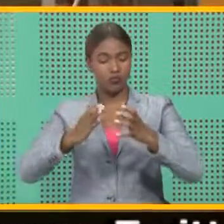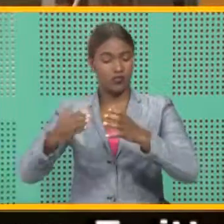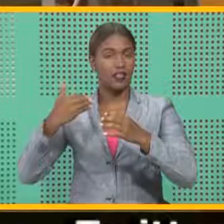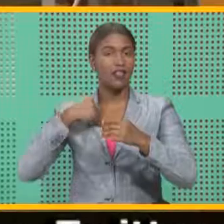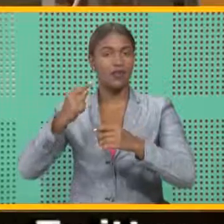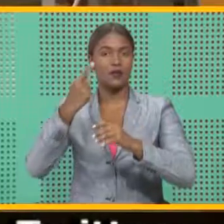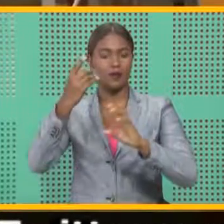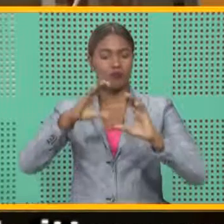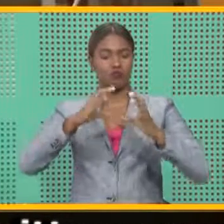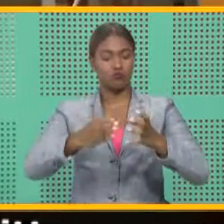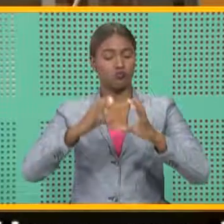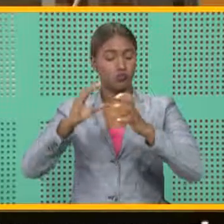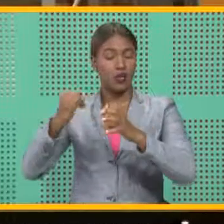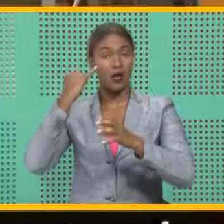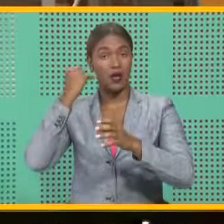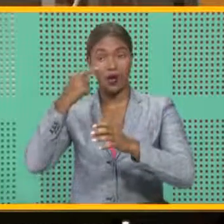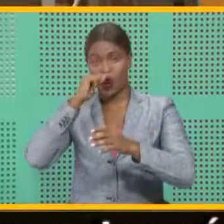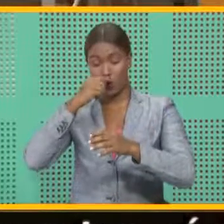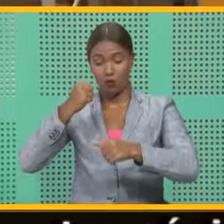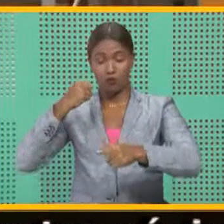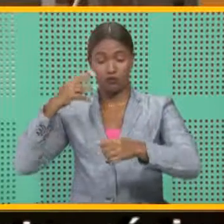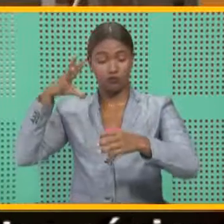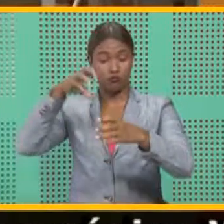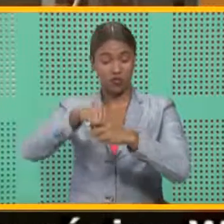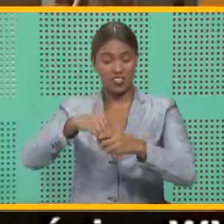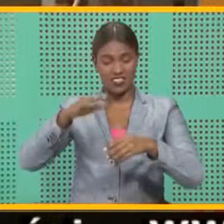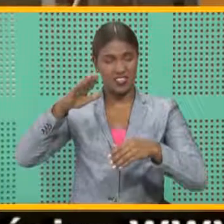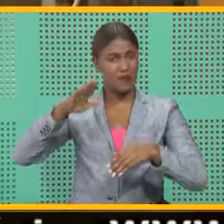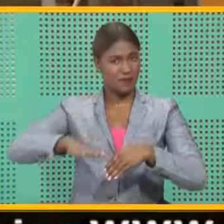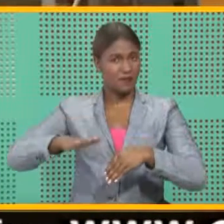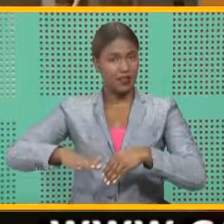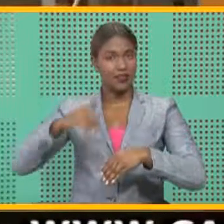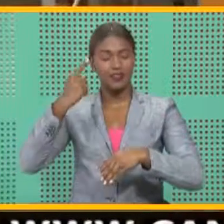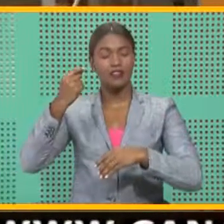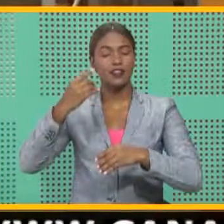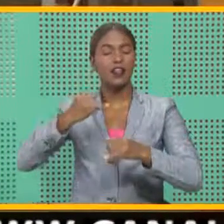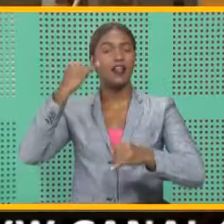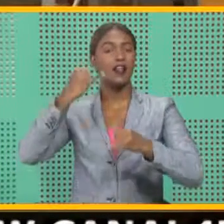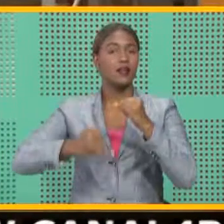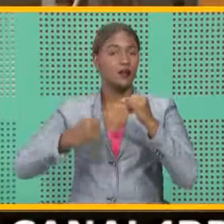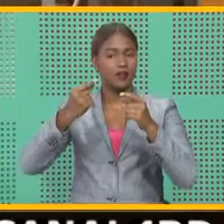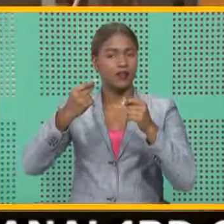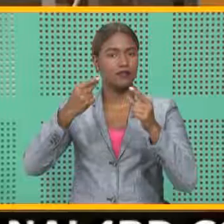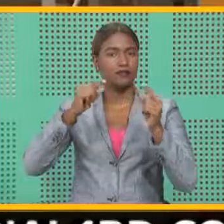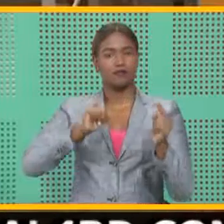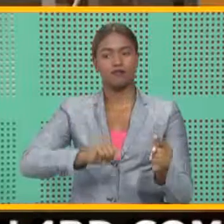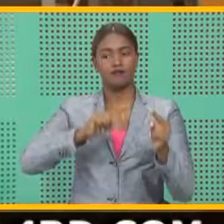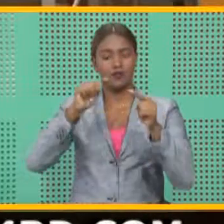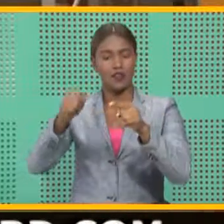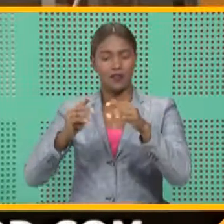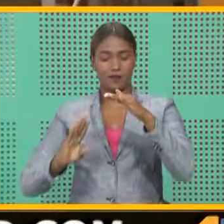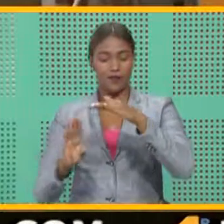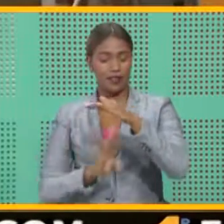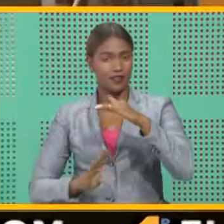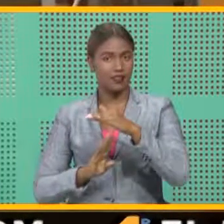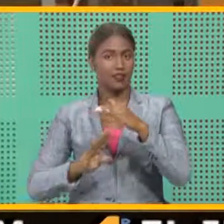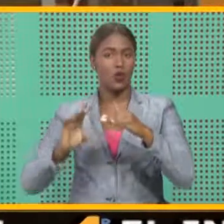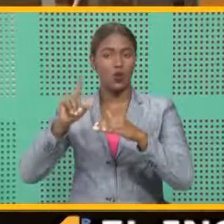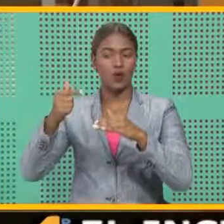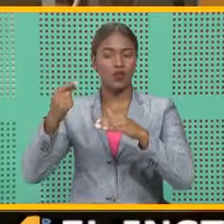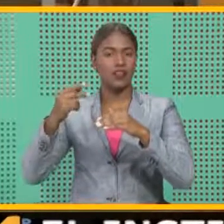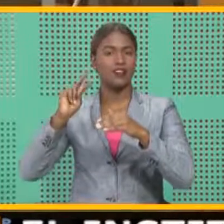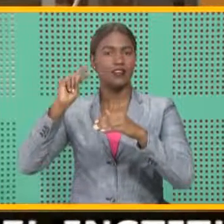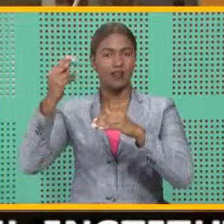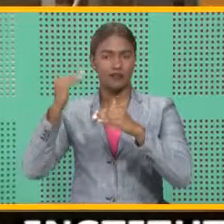en un solo complejo. Es decir, un niño entra muy chiquitico y termina pasando a la educación básica y después pasa al